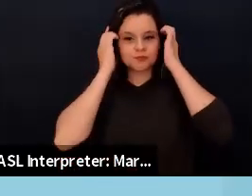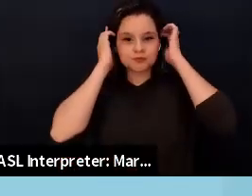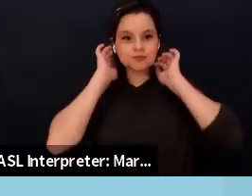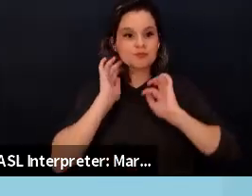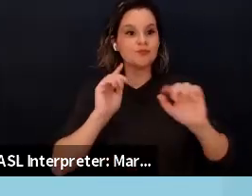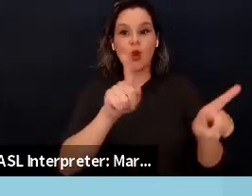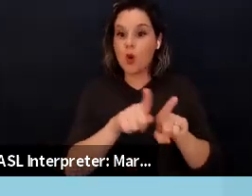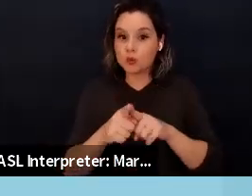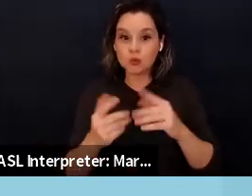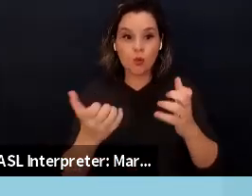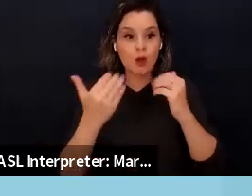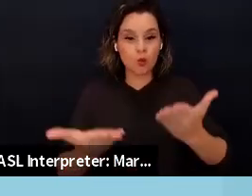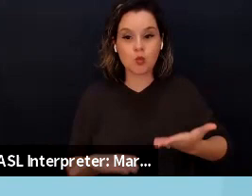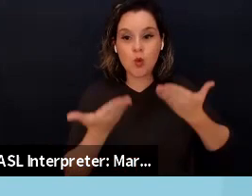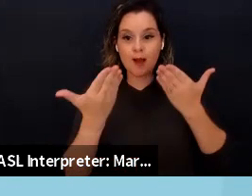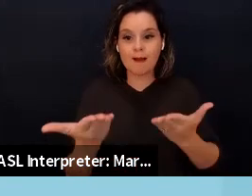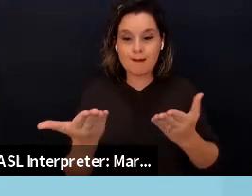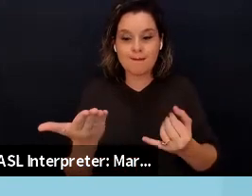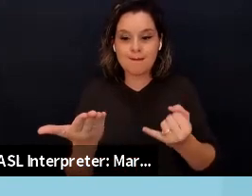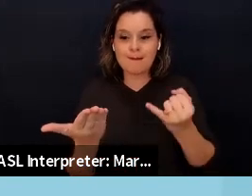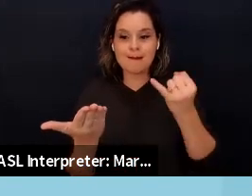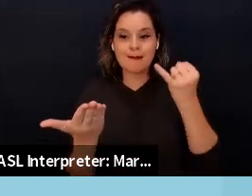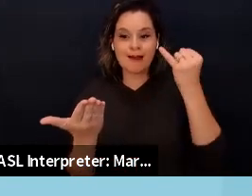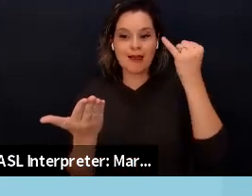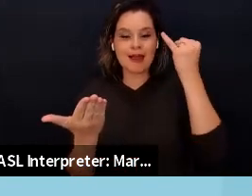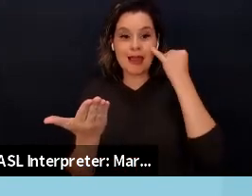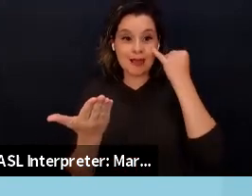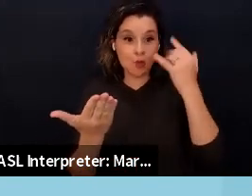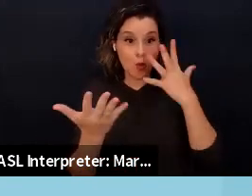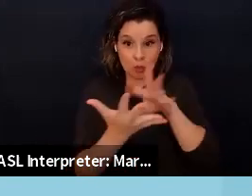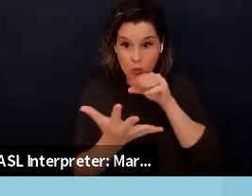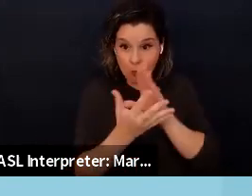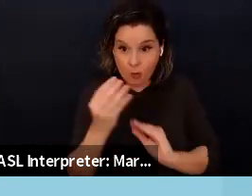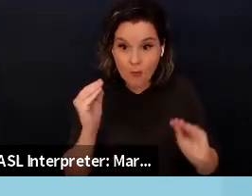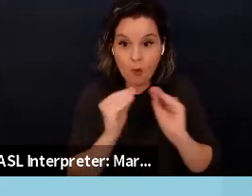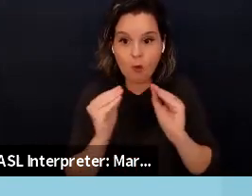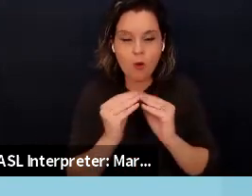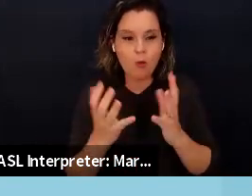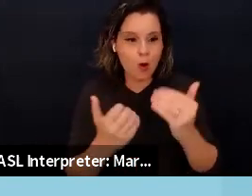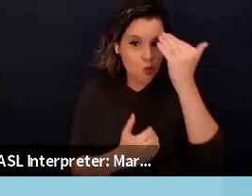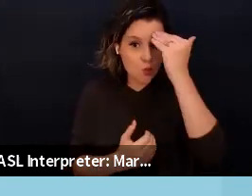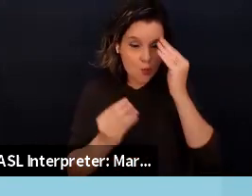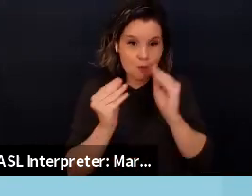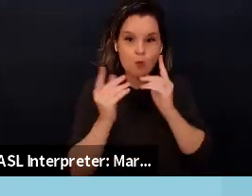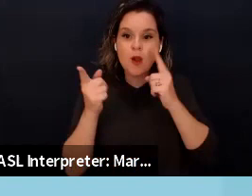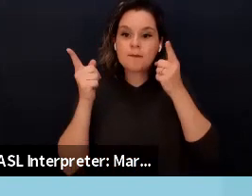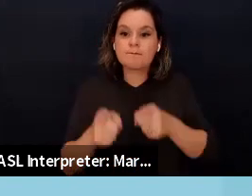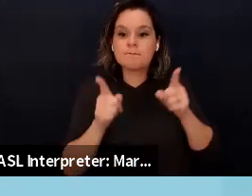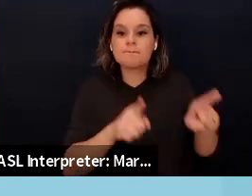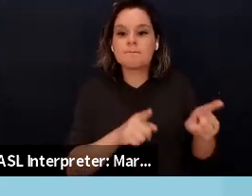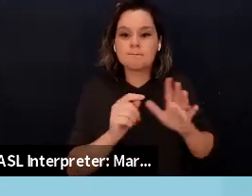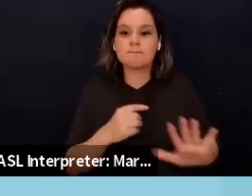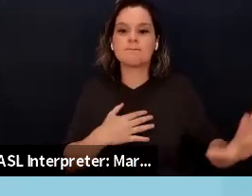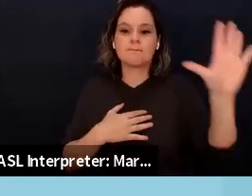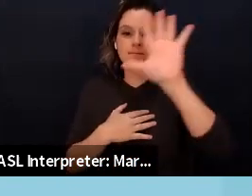También quiero recomendar, si ustedes quieren aprender más, si quieren saber más de lo que está pasando en